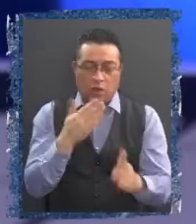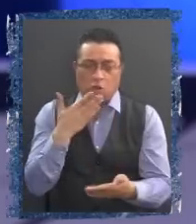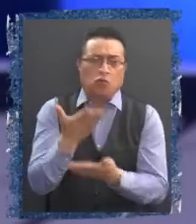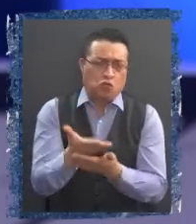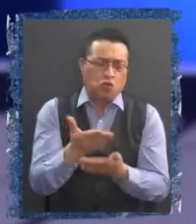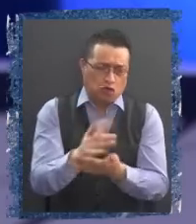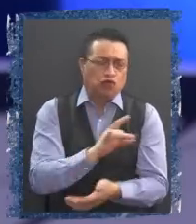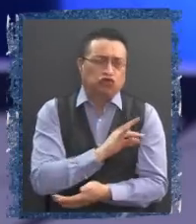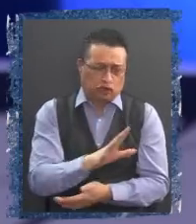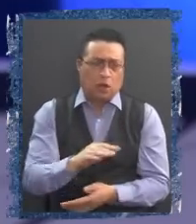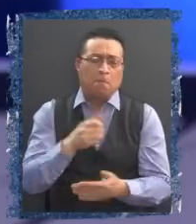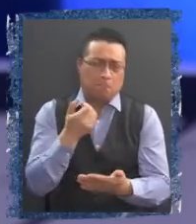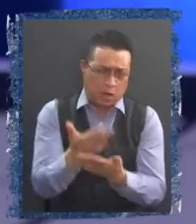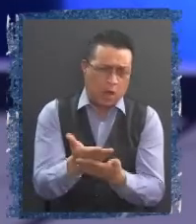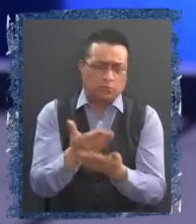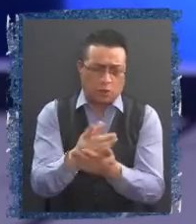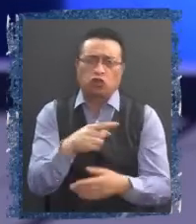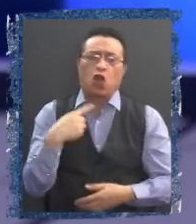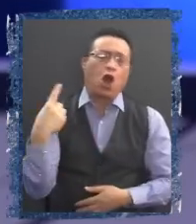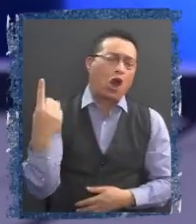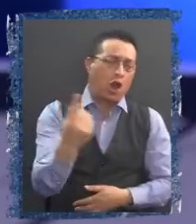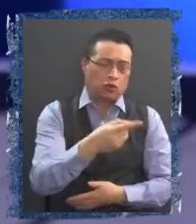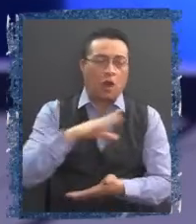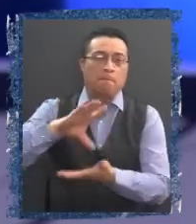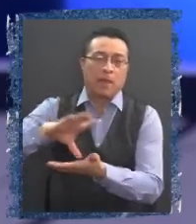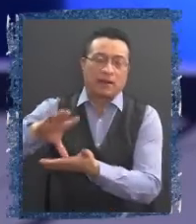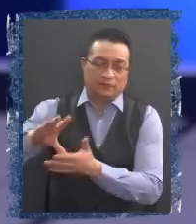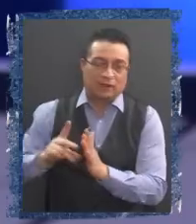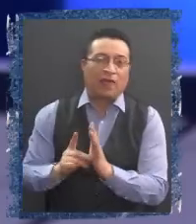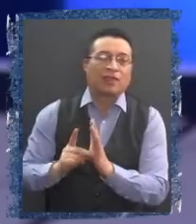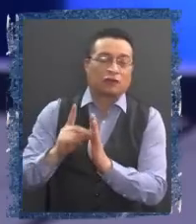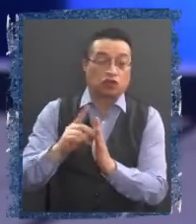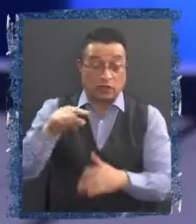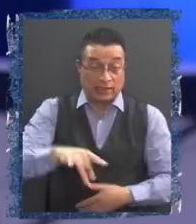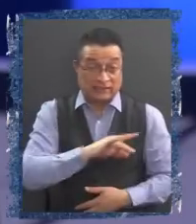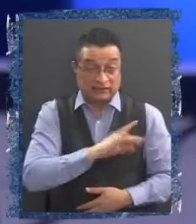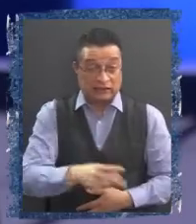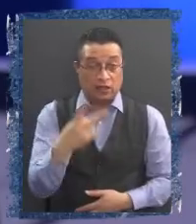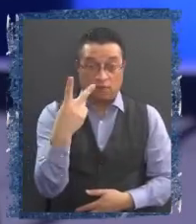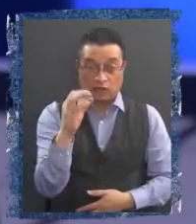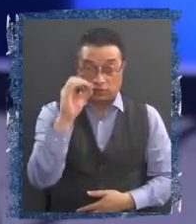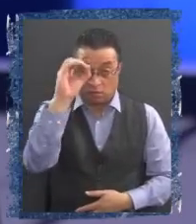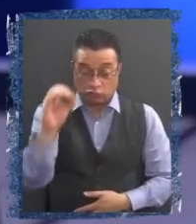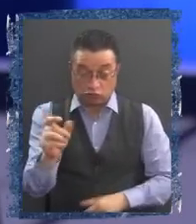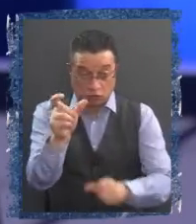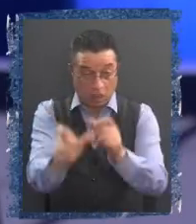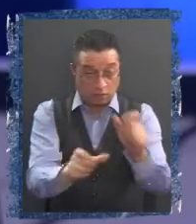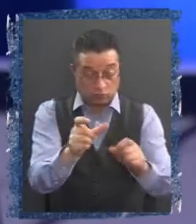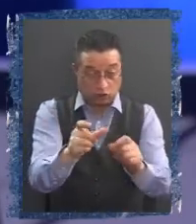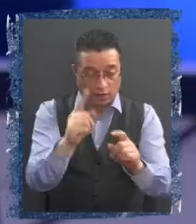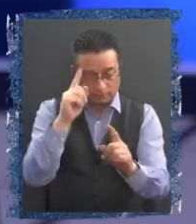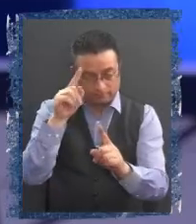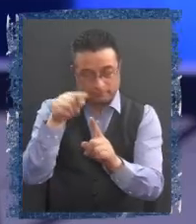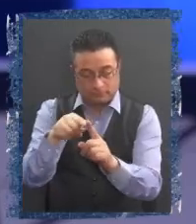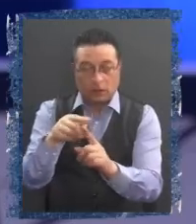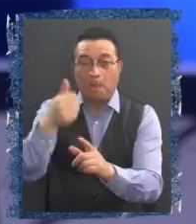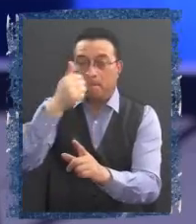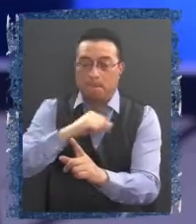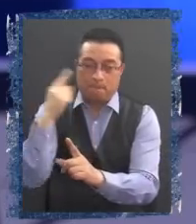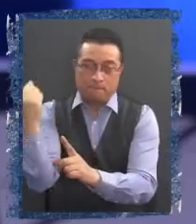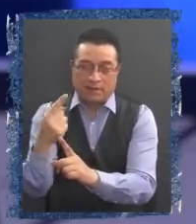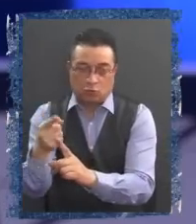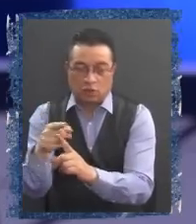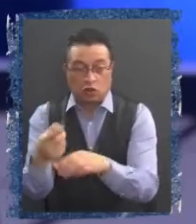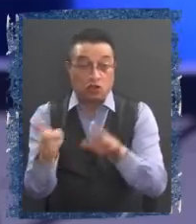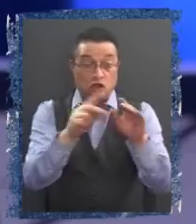y probablemente de todos los países en desarrollo. En Chile, un 20% de la población se atiende en la salud privada, mientras que